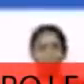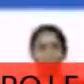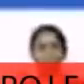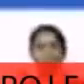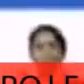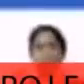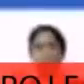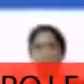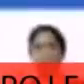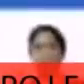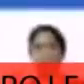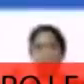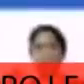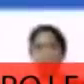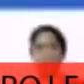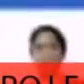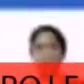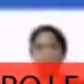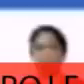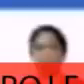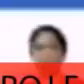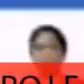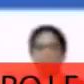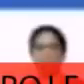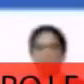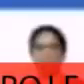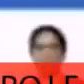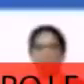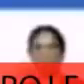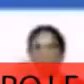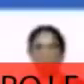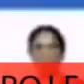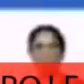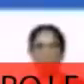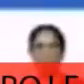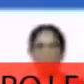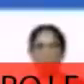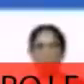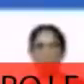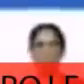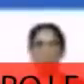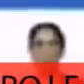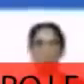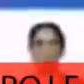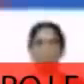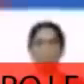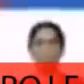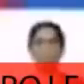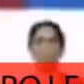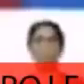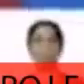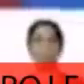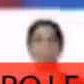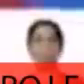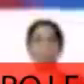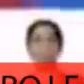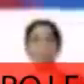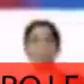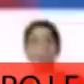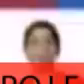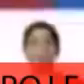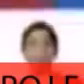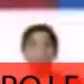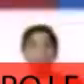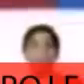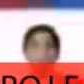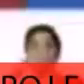con validando esa Asamblea Nacional que no tiene legitimidad alguna. Bueno, en ese momento de querer ellos ejercer sus supuestos dos tercios,